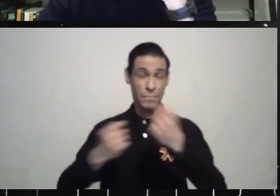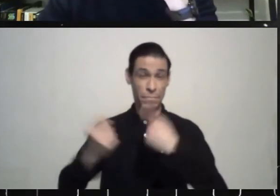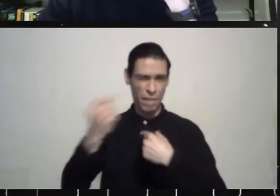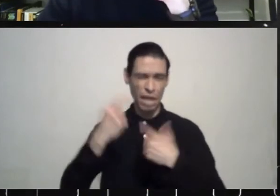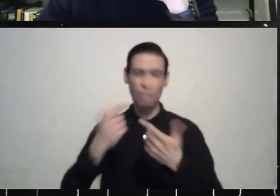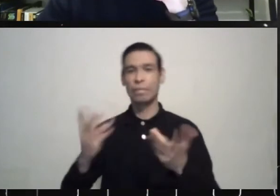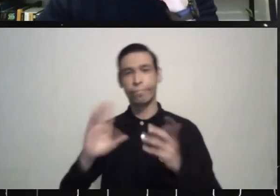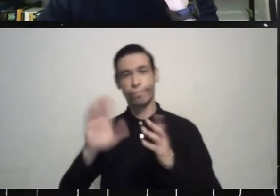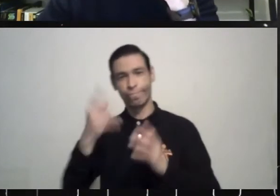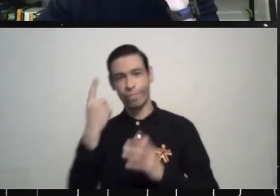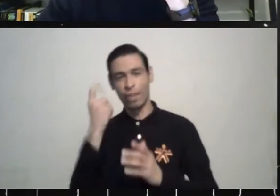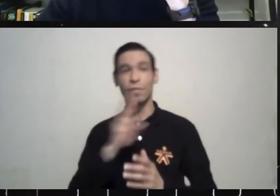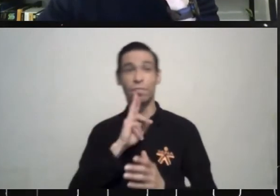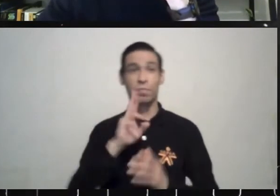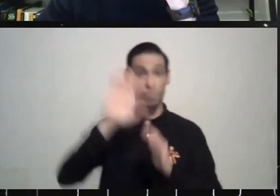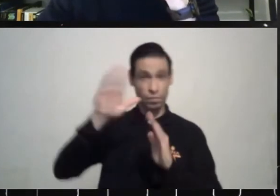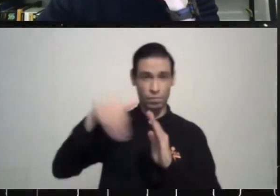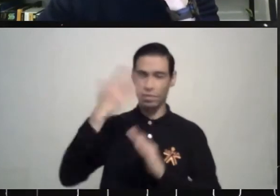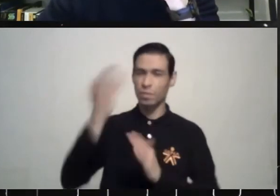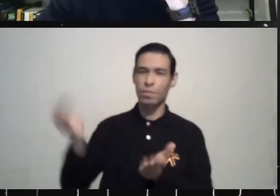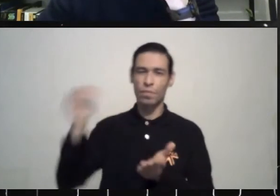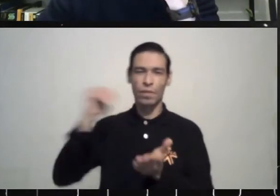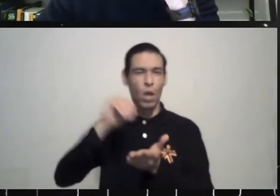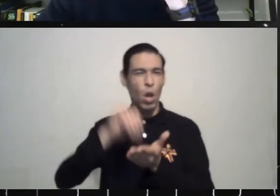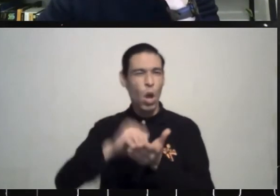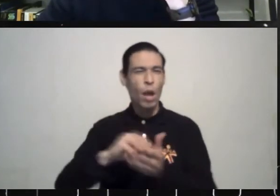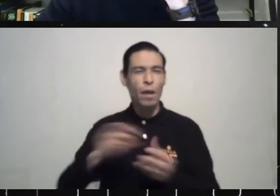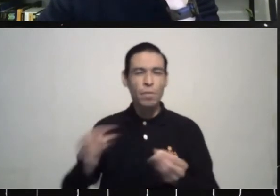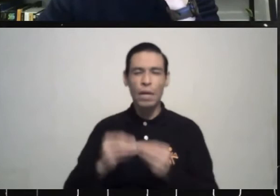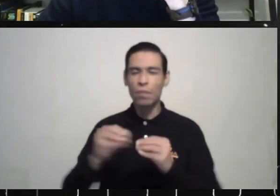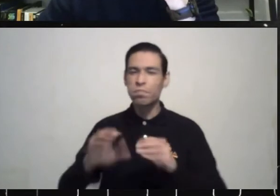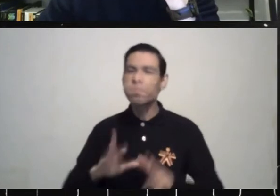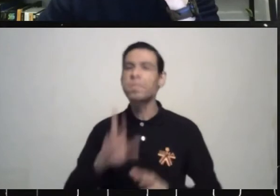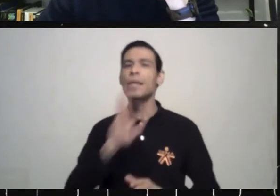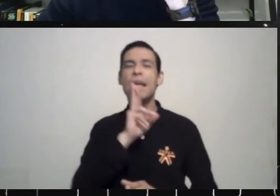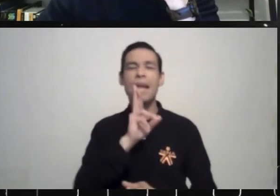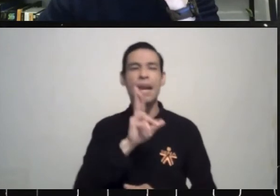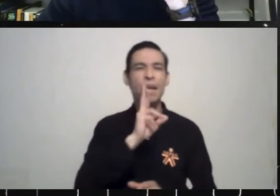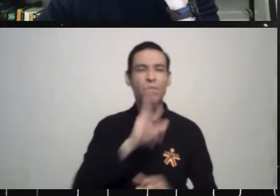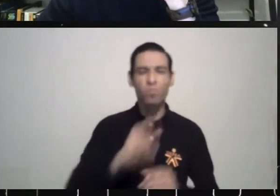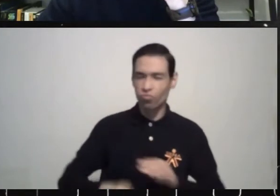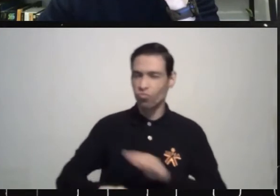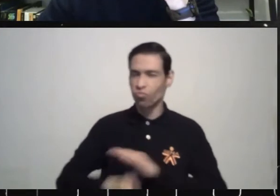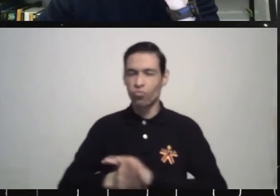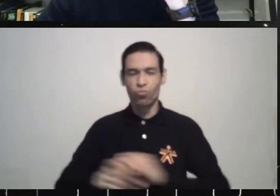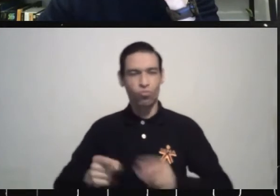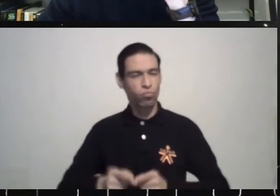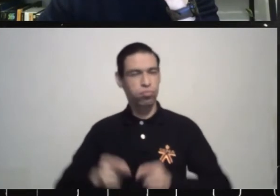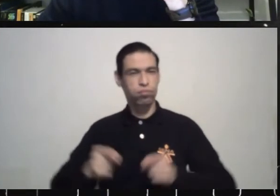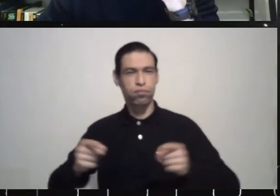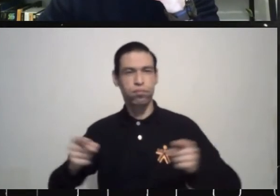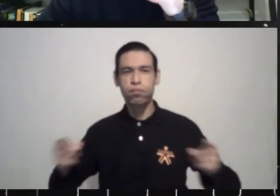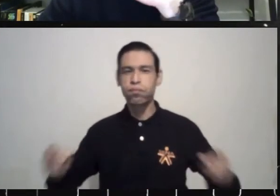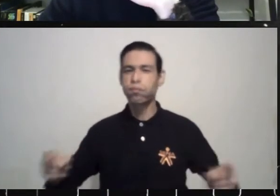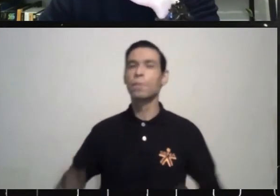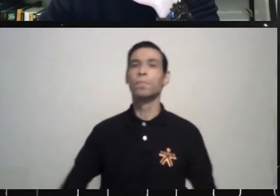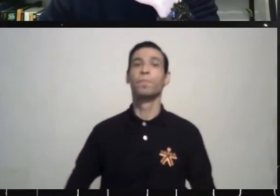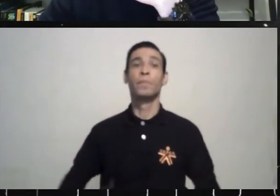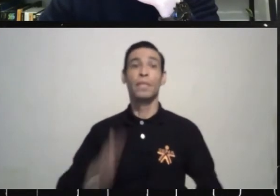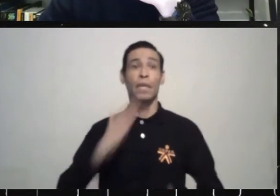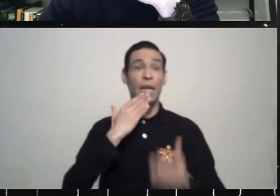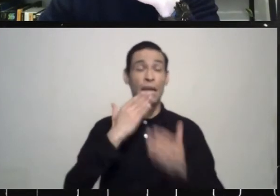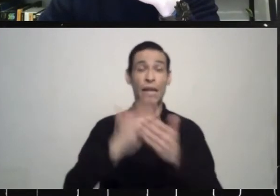más adelante haya otros espacios para poderlos, para poder comentar y hablar de estos temas también tan importantes. Quiero agradecerles primero que todo a